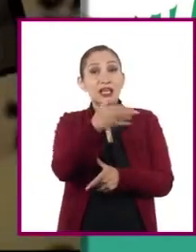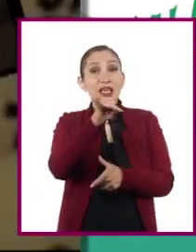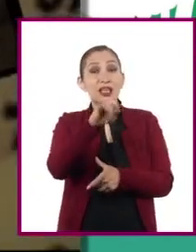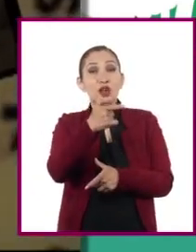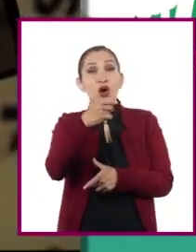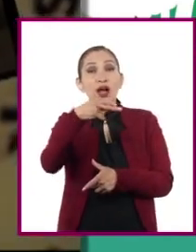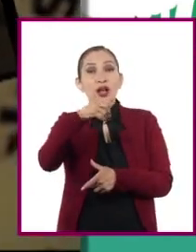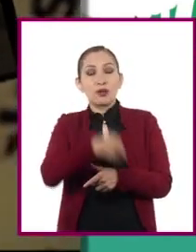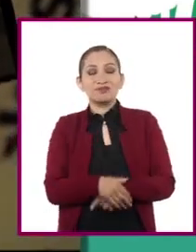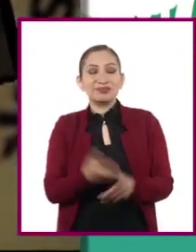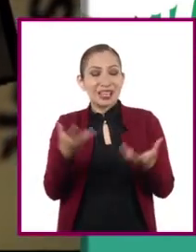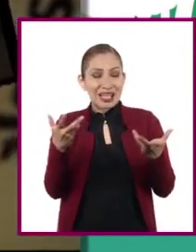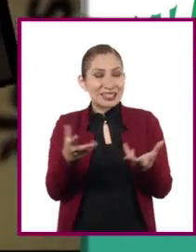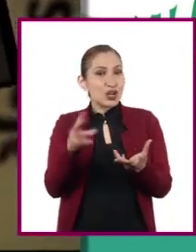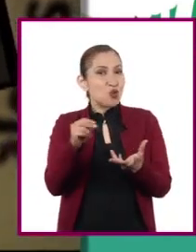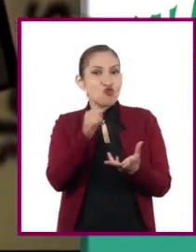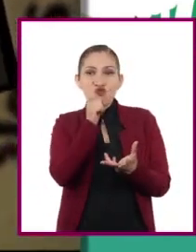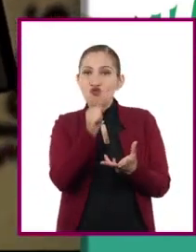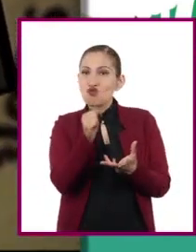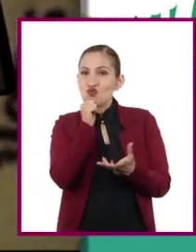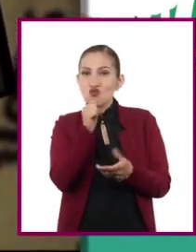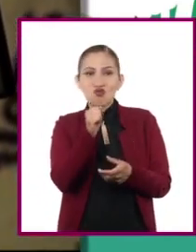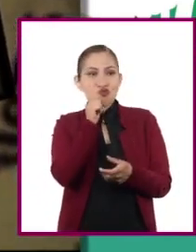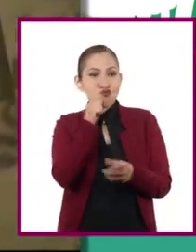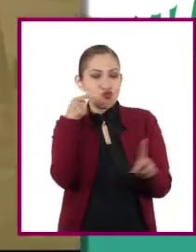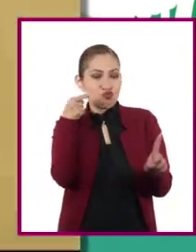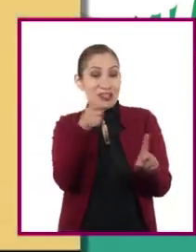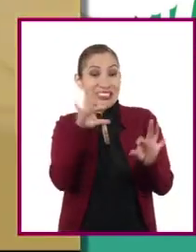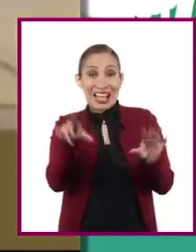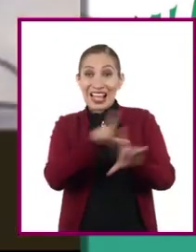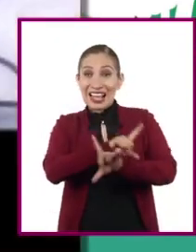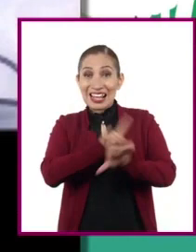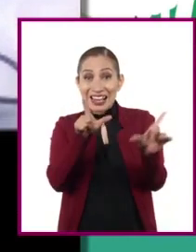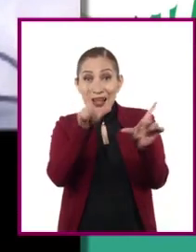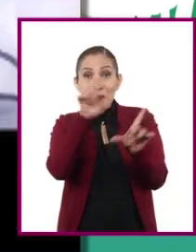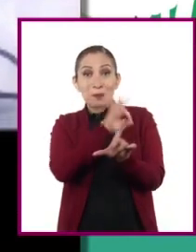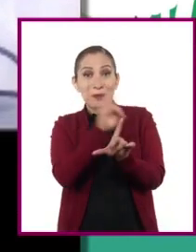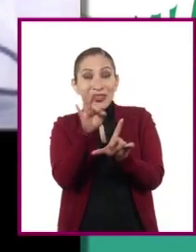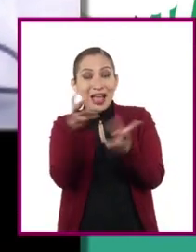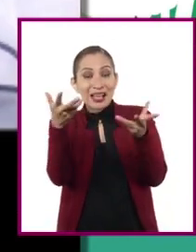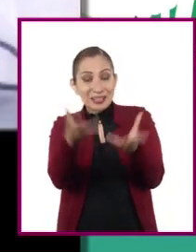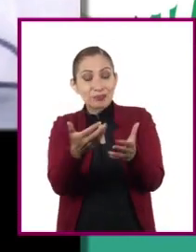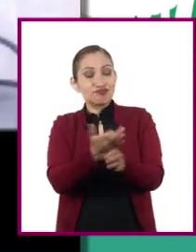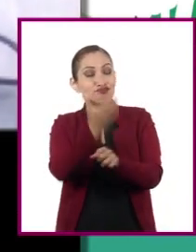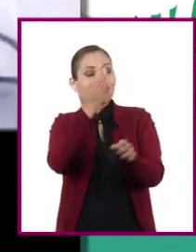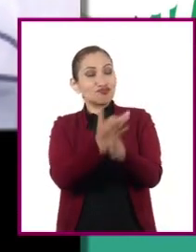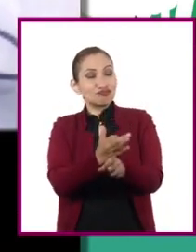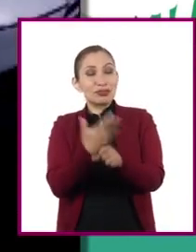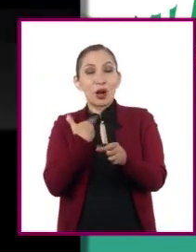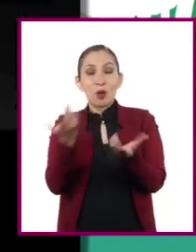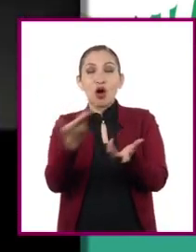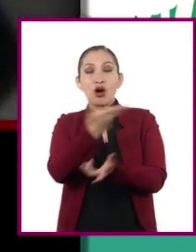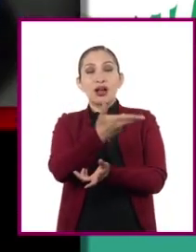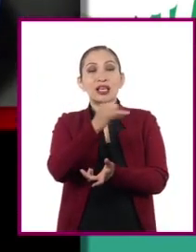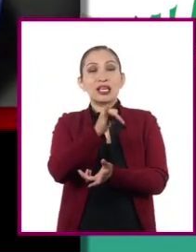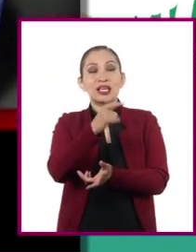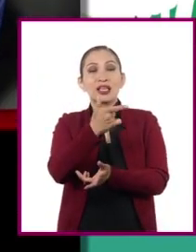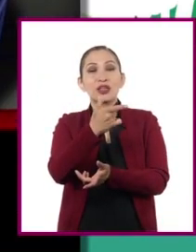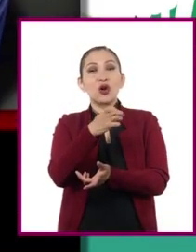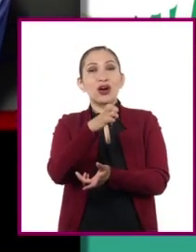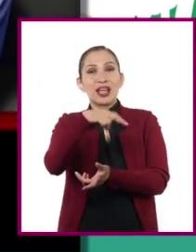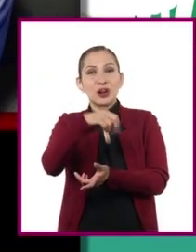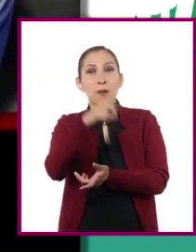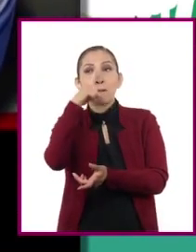hidrógeno? La generación no ha llegado a un punto en el que podamos estar generando suficiente cantidad de hidrógeno